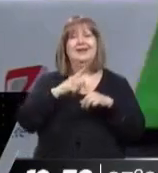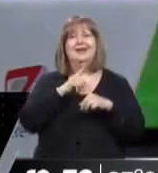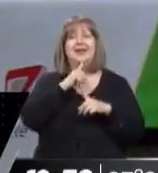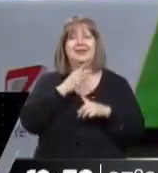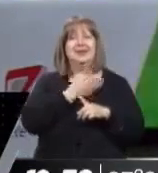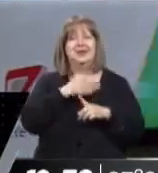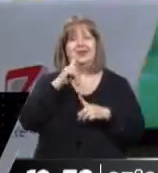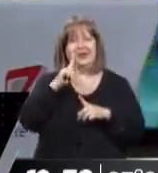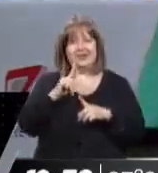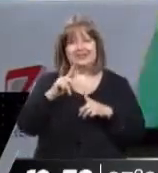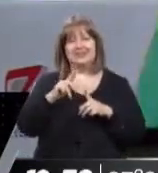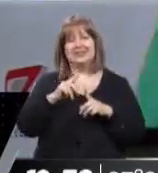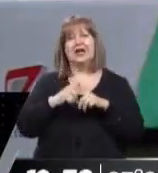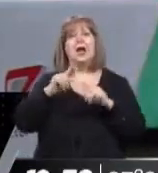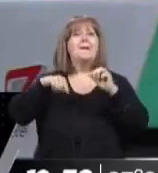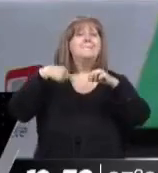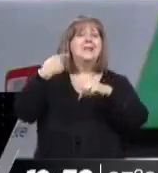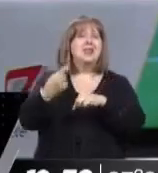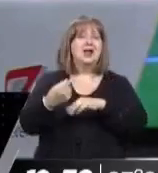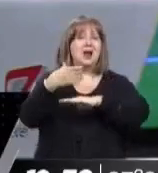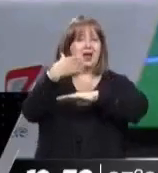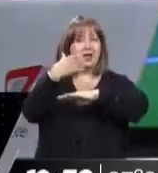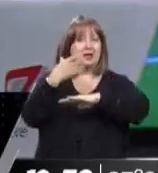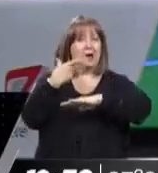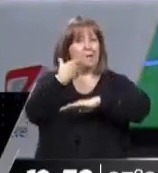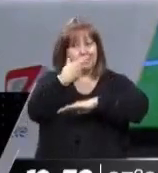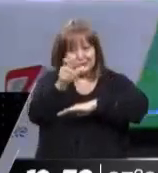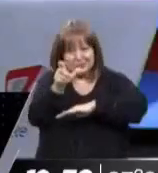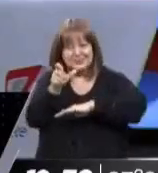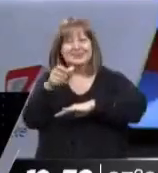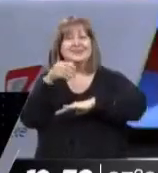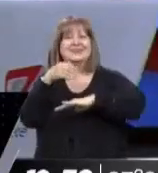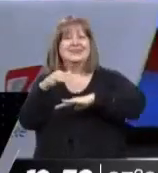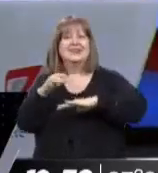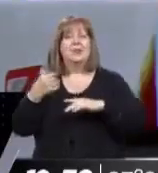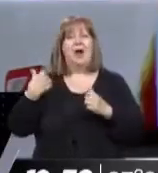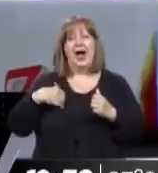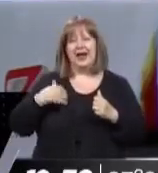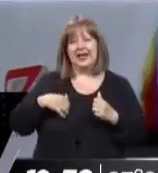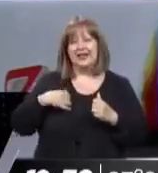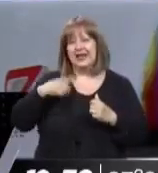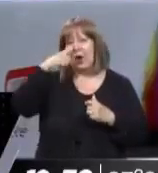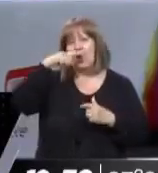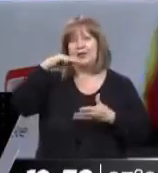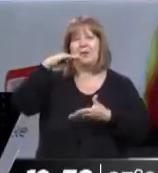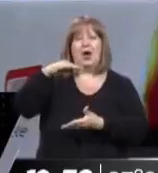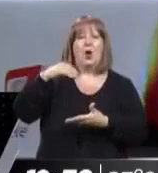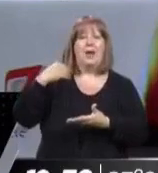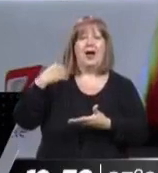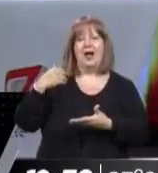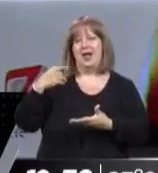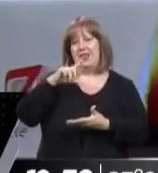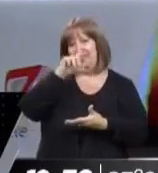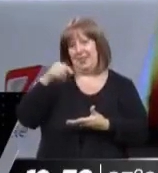bien guardadita porque mañana estrenan una nueva serie que te hace referencia a la obtención de Argentina de la última Copa América.